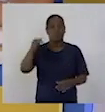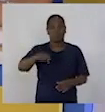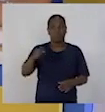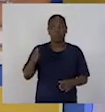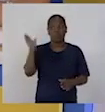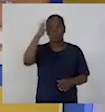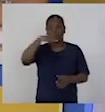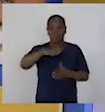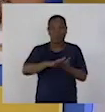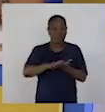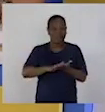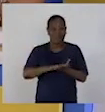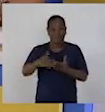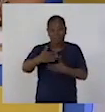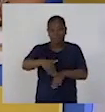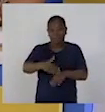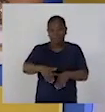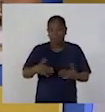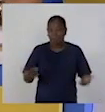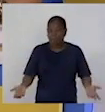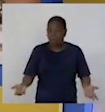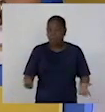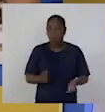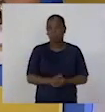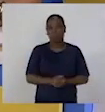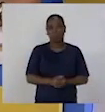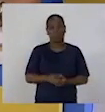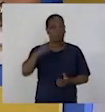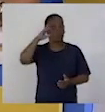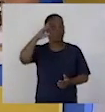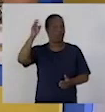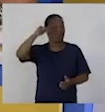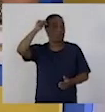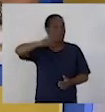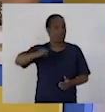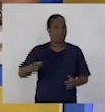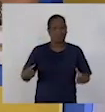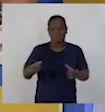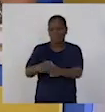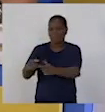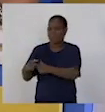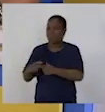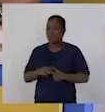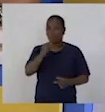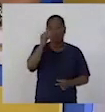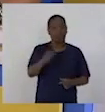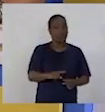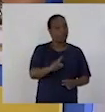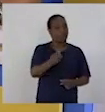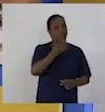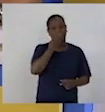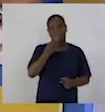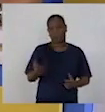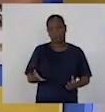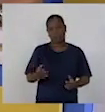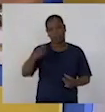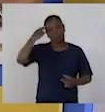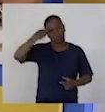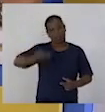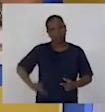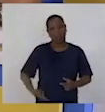país en la actualidad. Recordar ahora las aglomeraciones de personas en estos momentos no es viable para nuestra